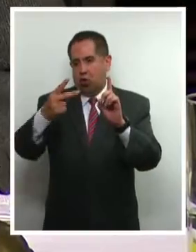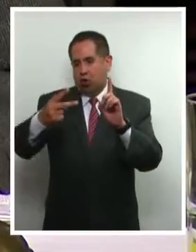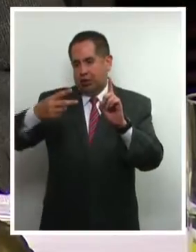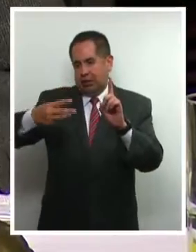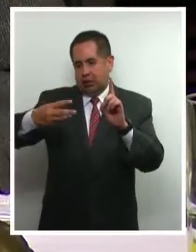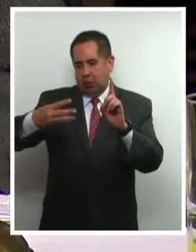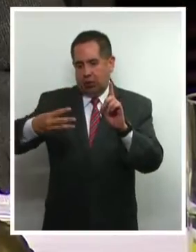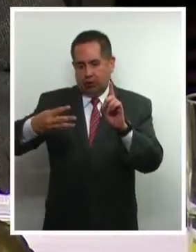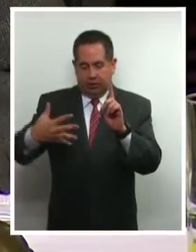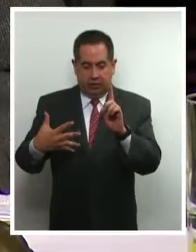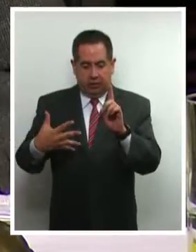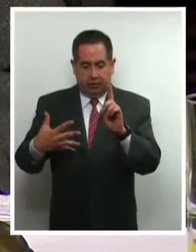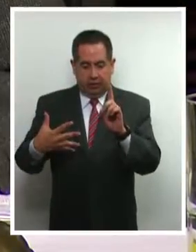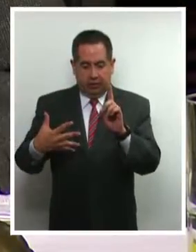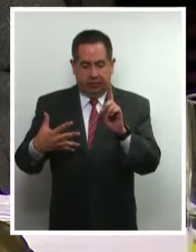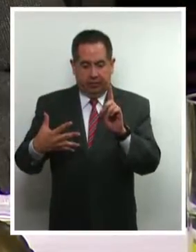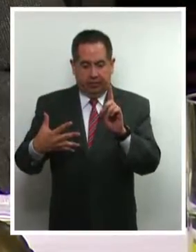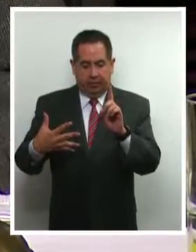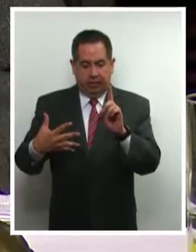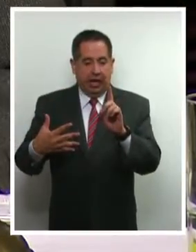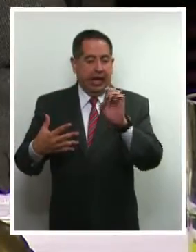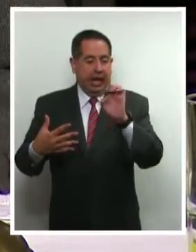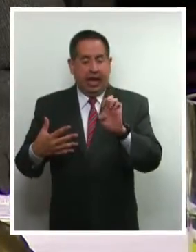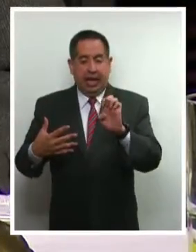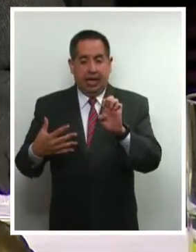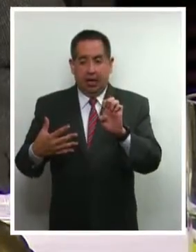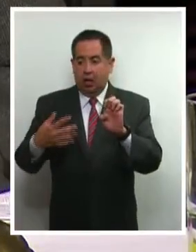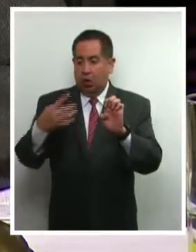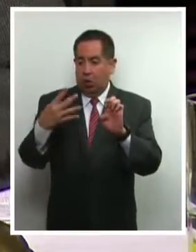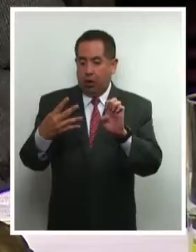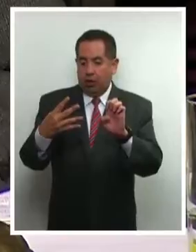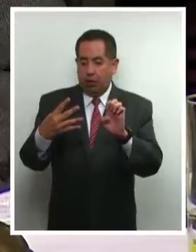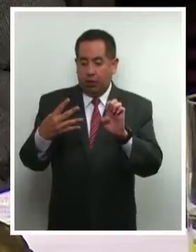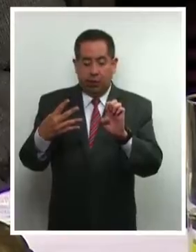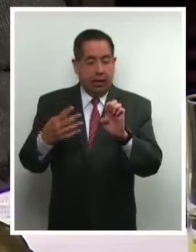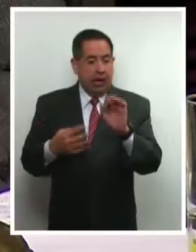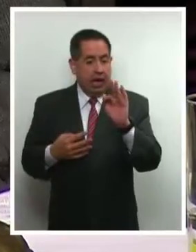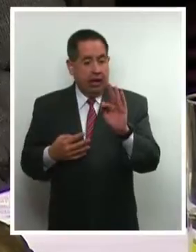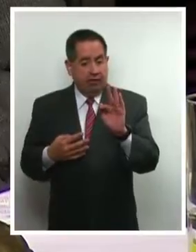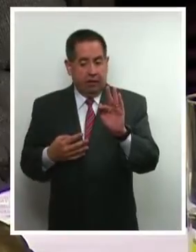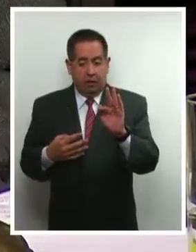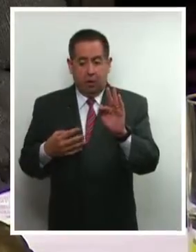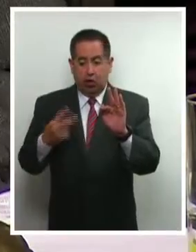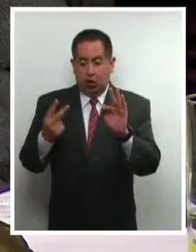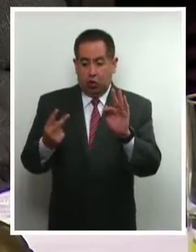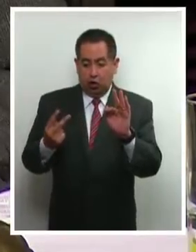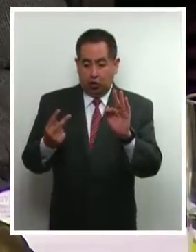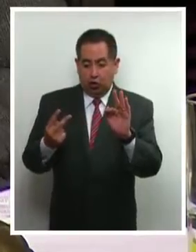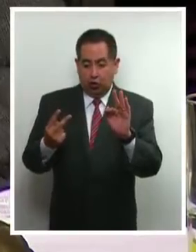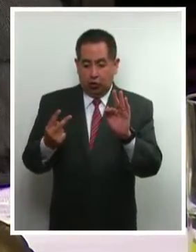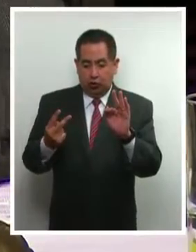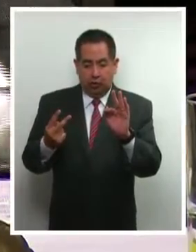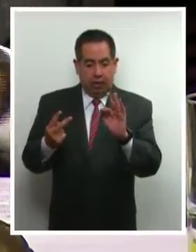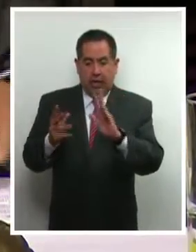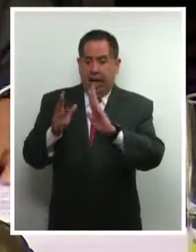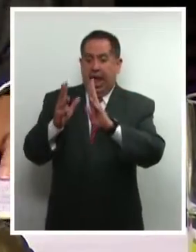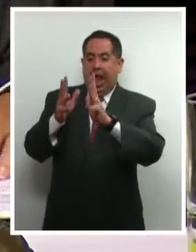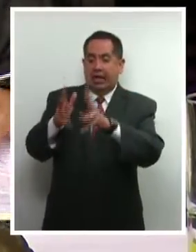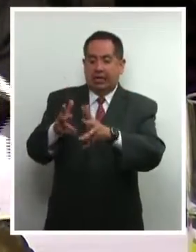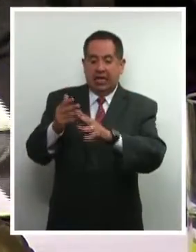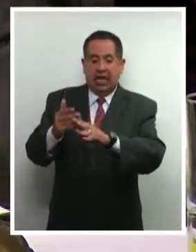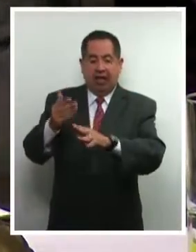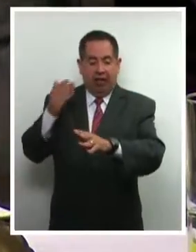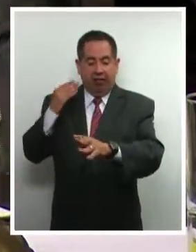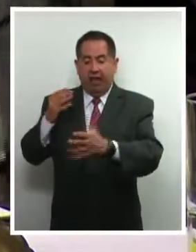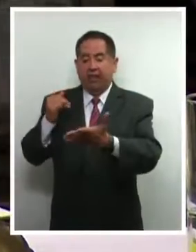3, 4 y 5, del E, el numeral 4 y del F, el numeral 2, en los términos